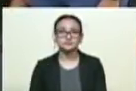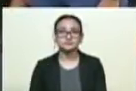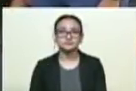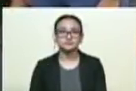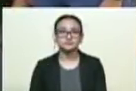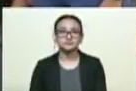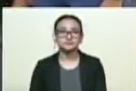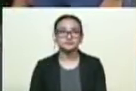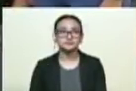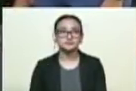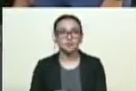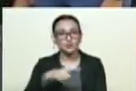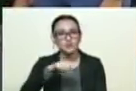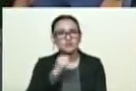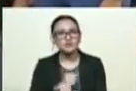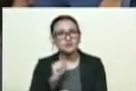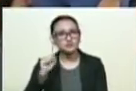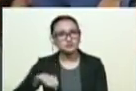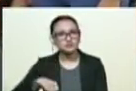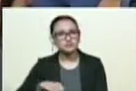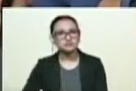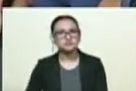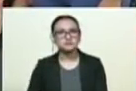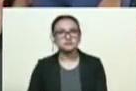y ustedes también, David,